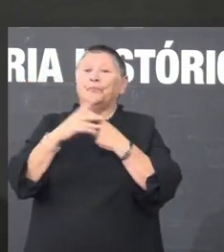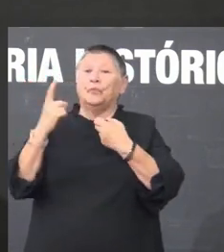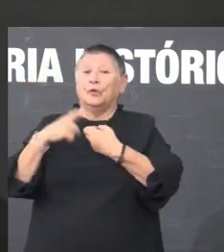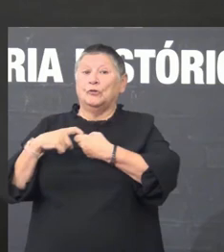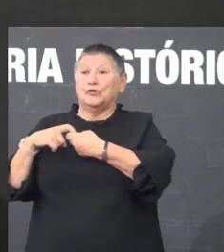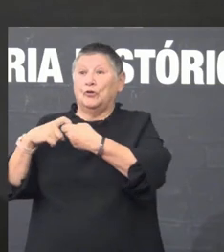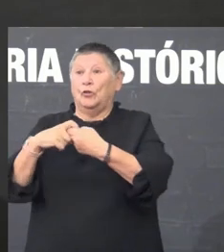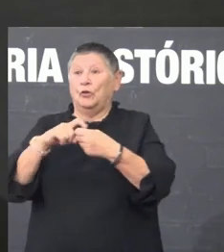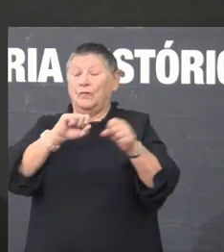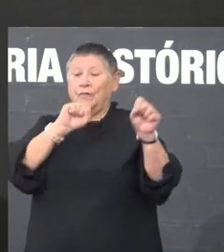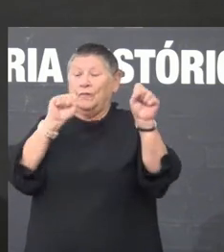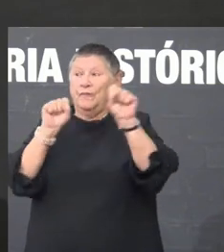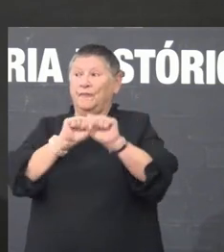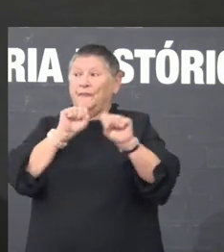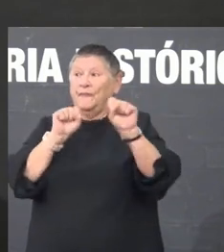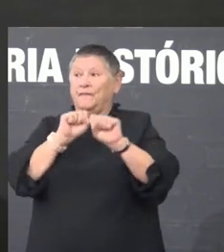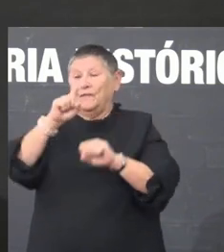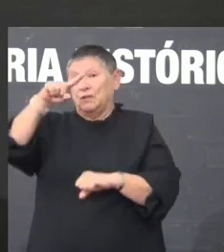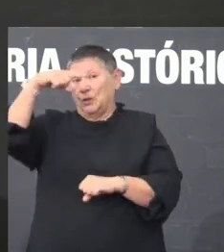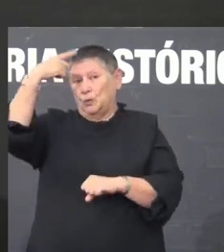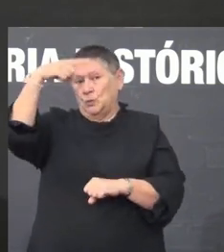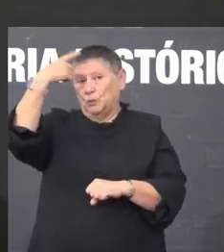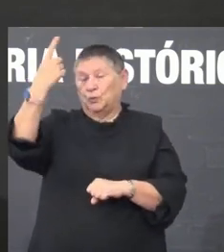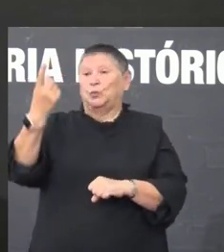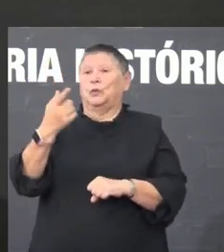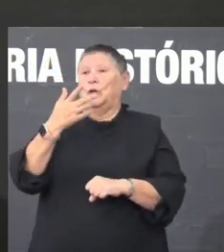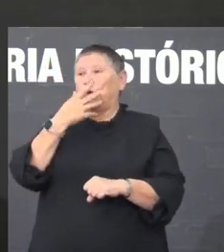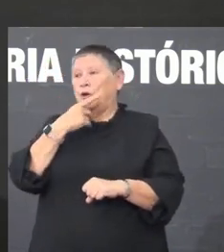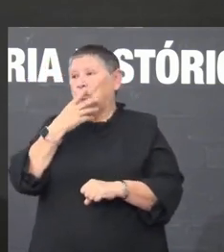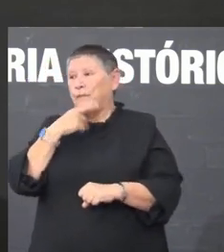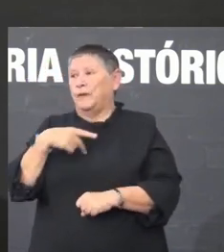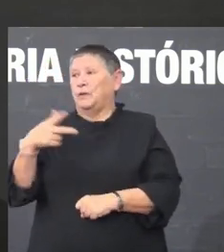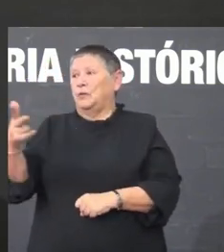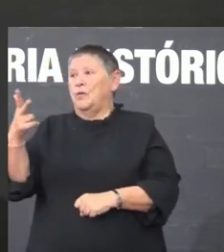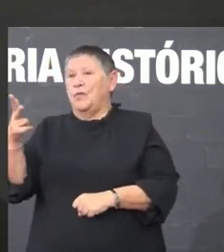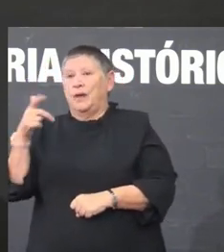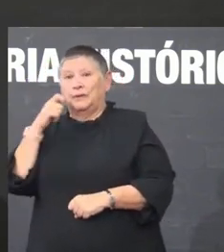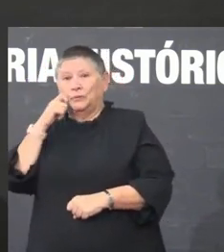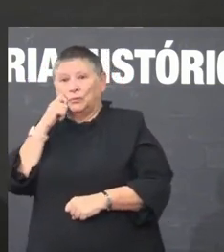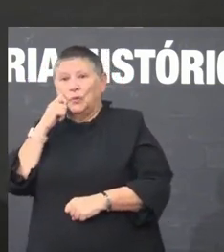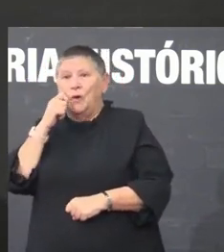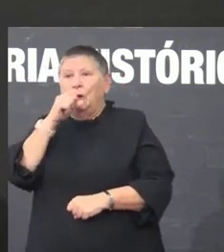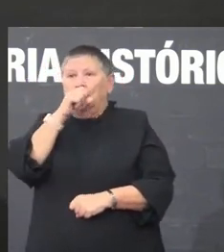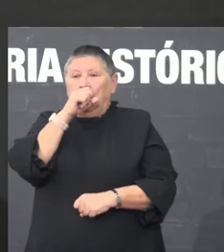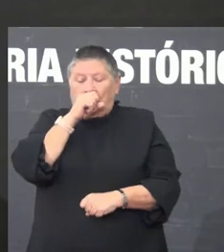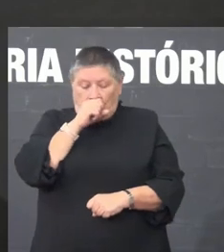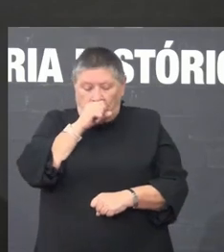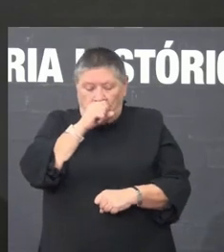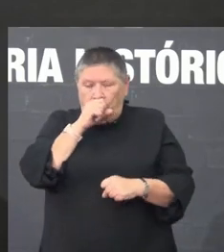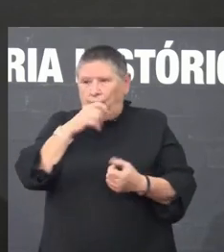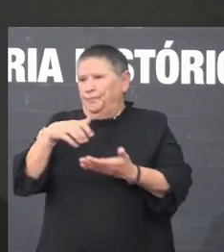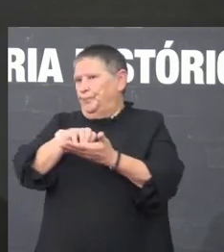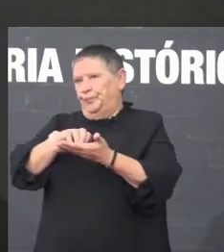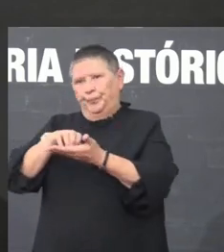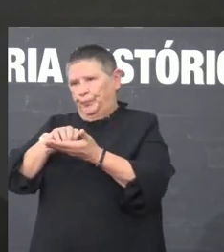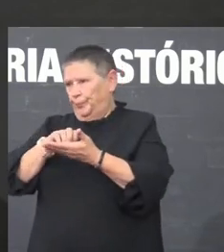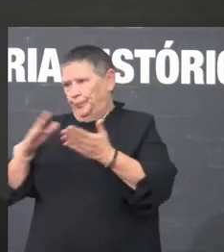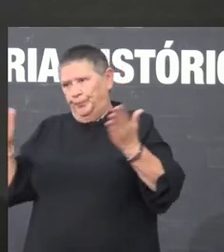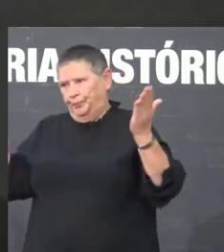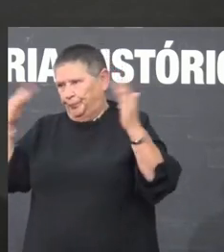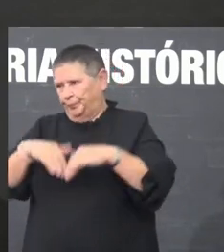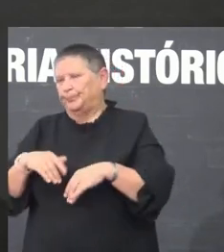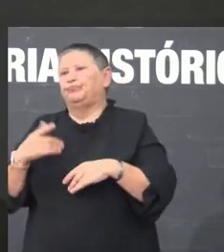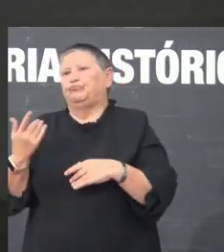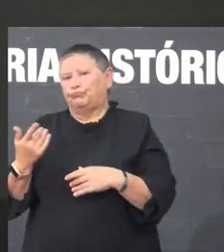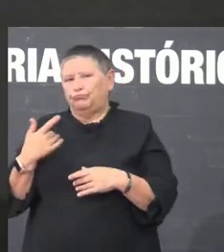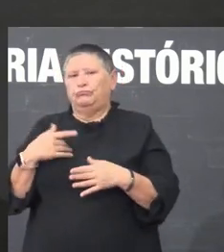en defensa de cultura, de reconocimientos, de derechos, etc., nunca ha habido dudas por parte de ninguna fuerza política